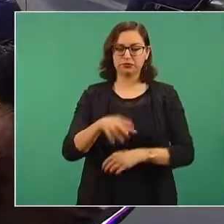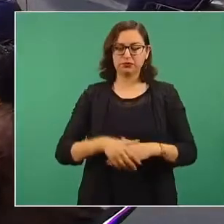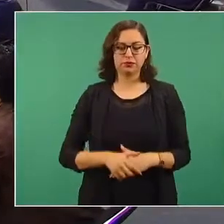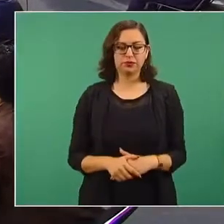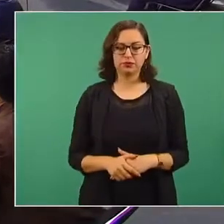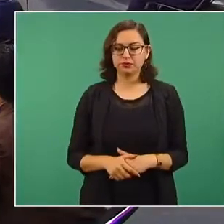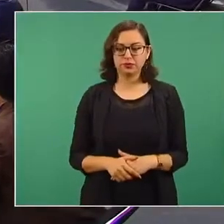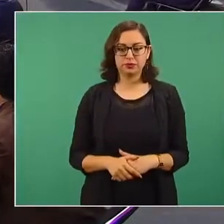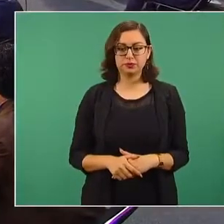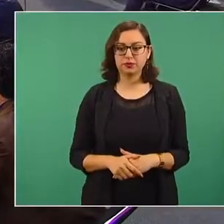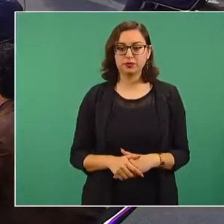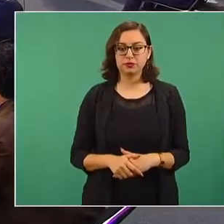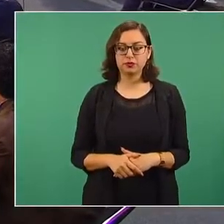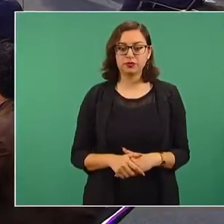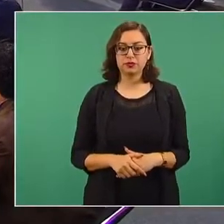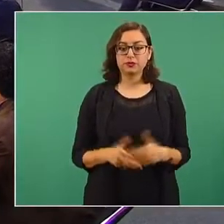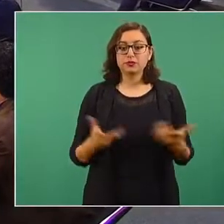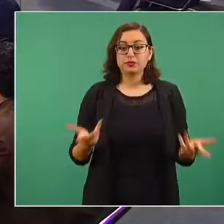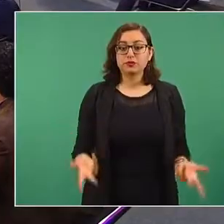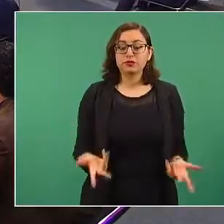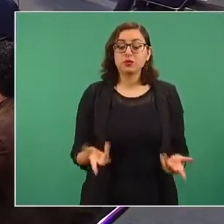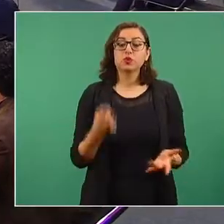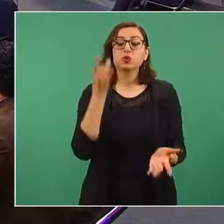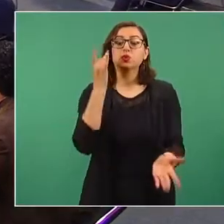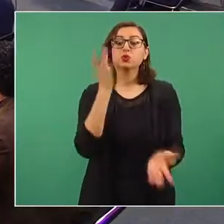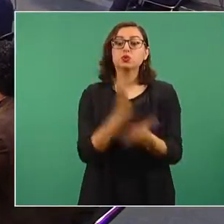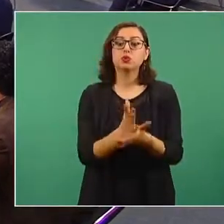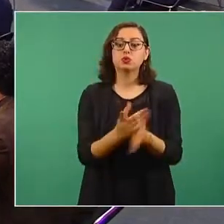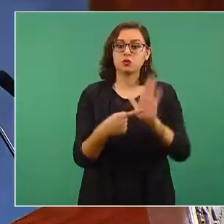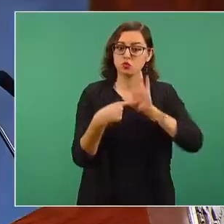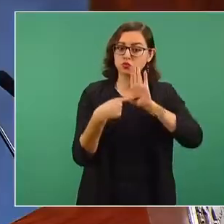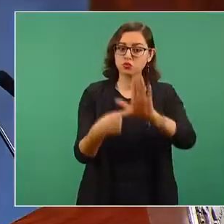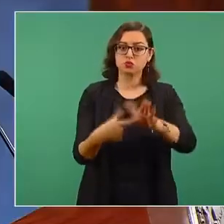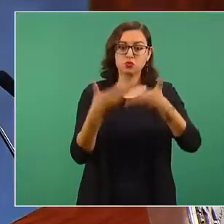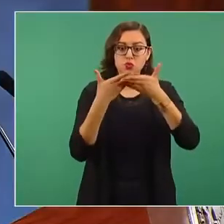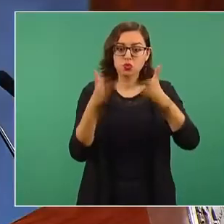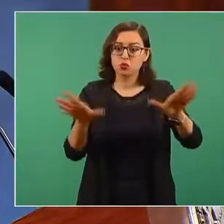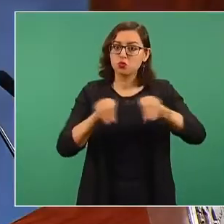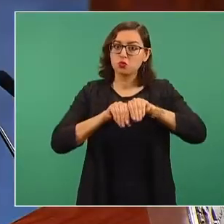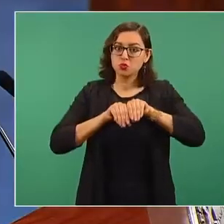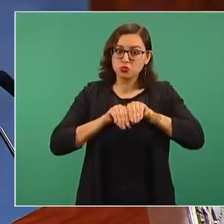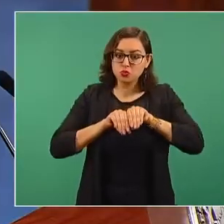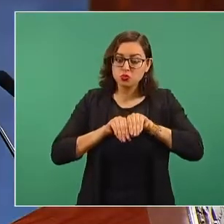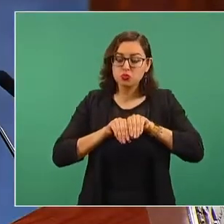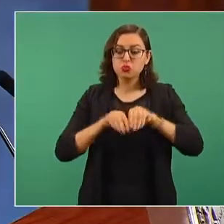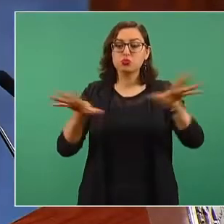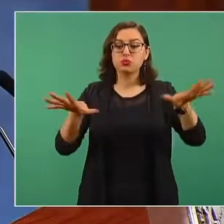No, es ventilar los asuntos públicos.